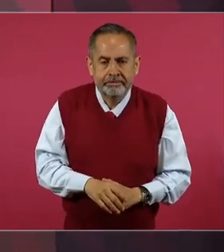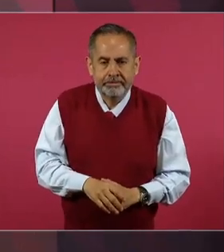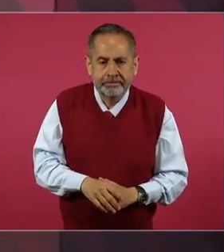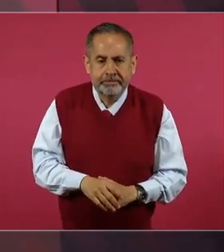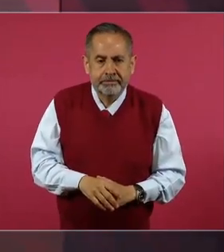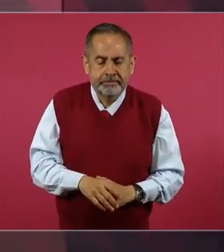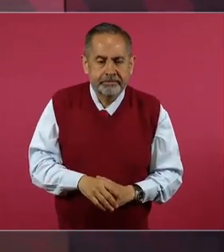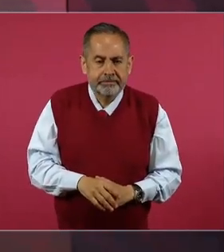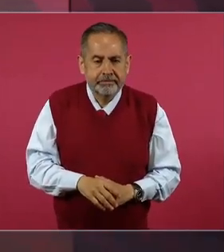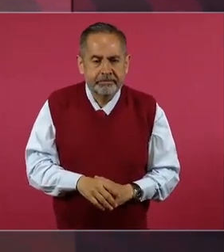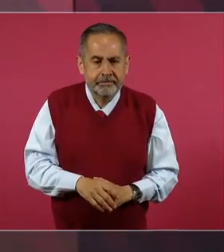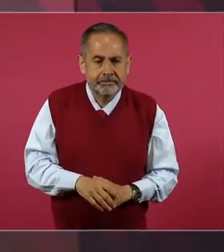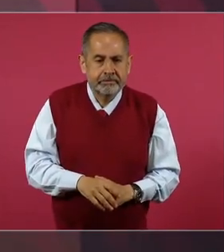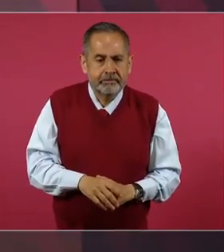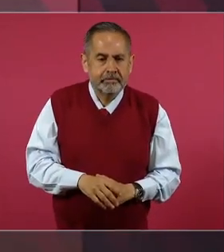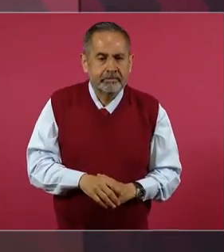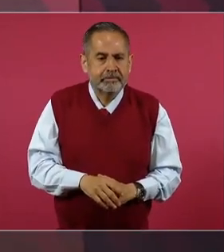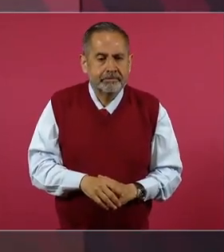aprovecho para